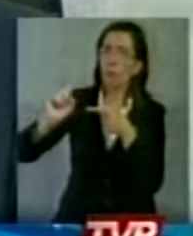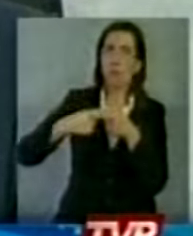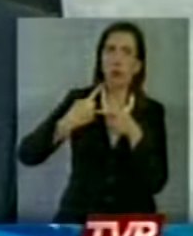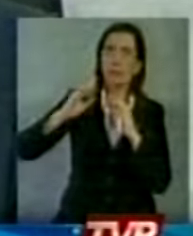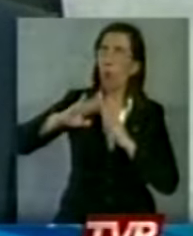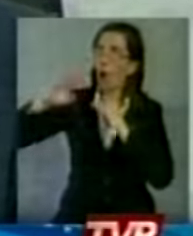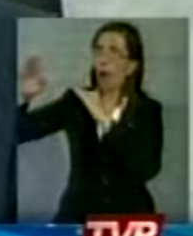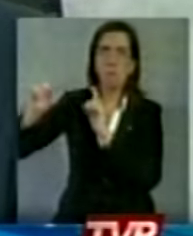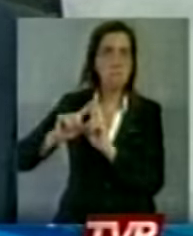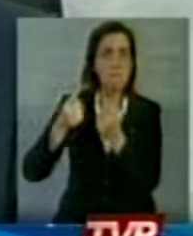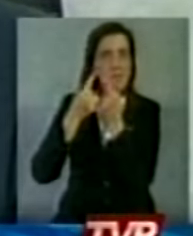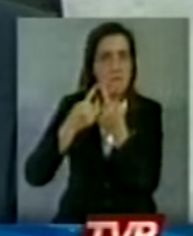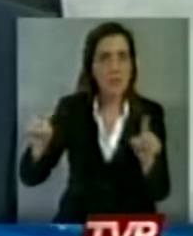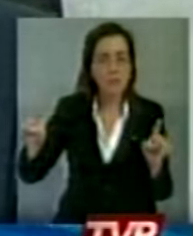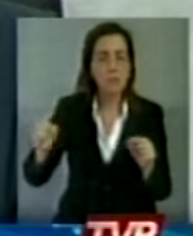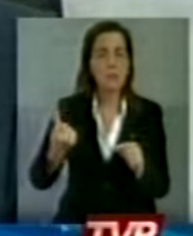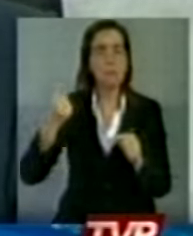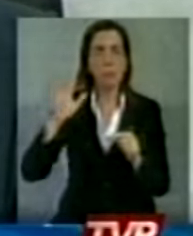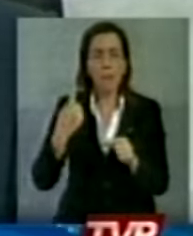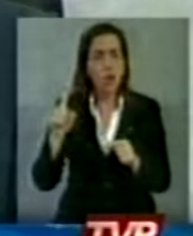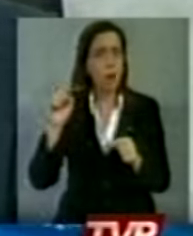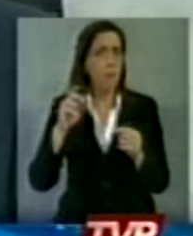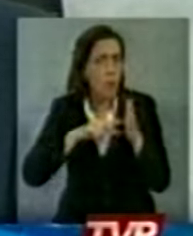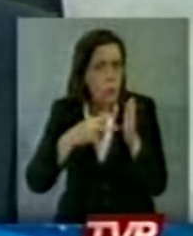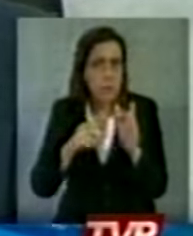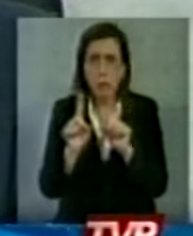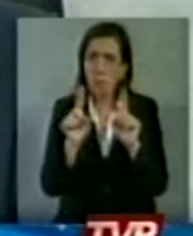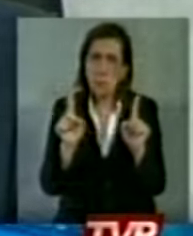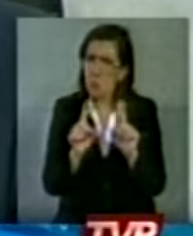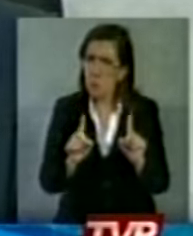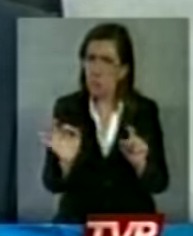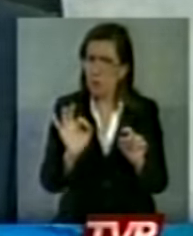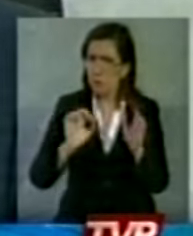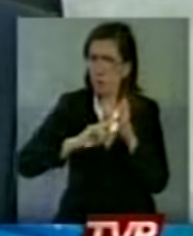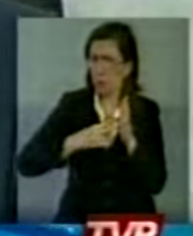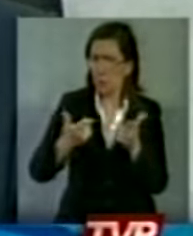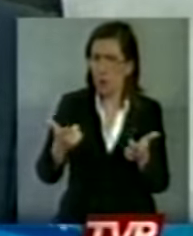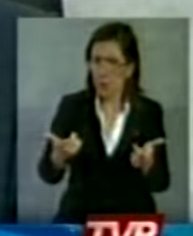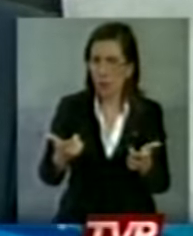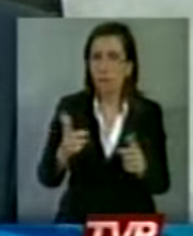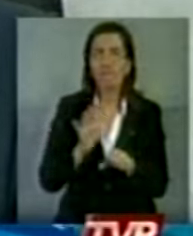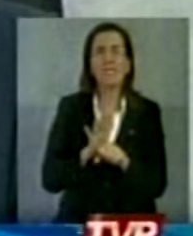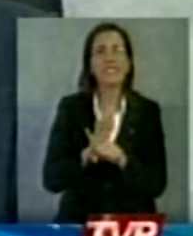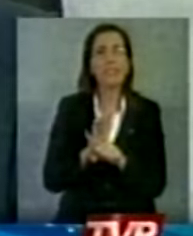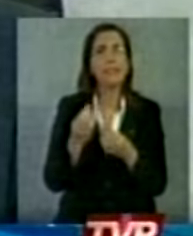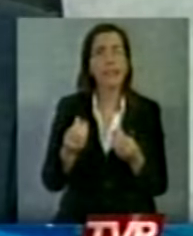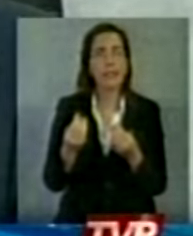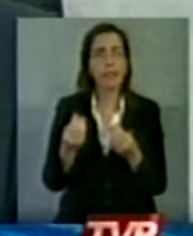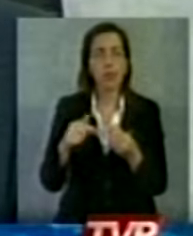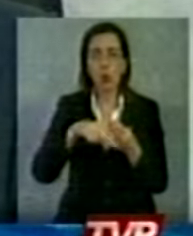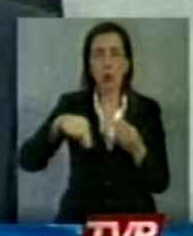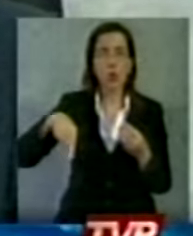político. Este no es un obstáculo, ni mucho menos. Por el contrario,